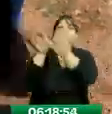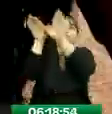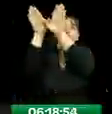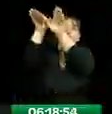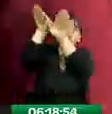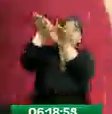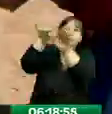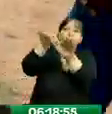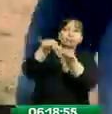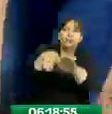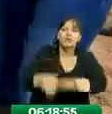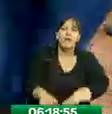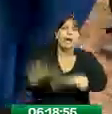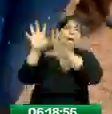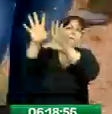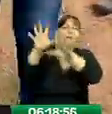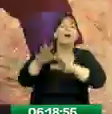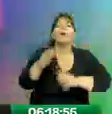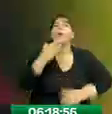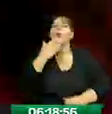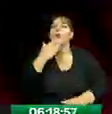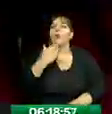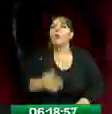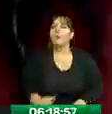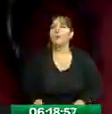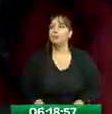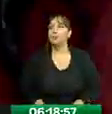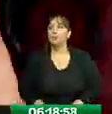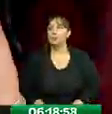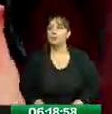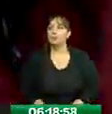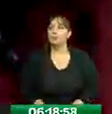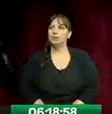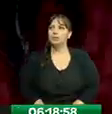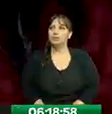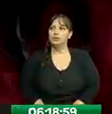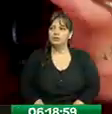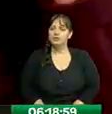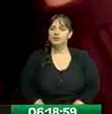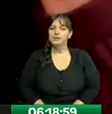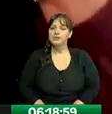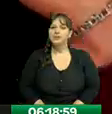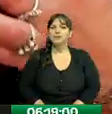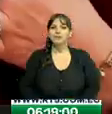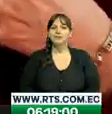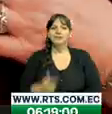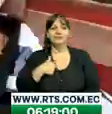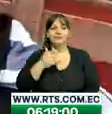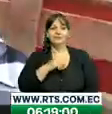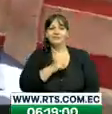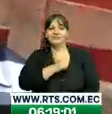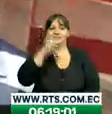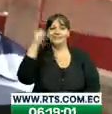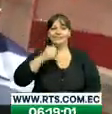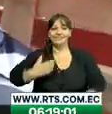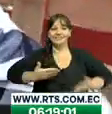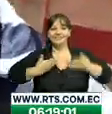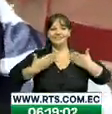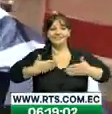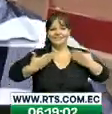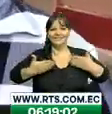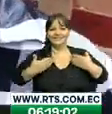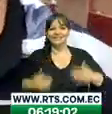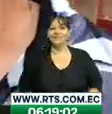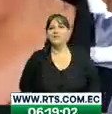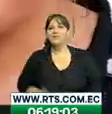aunque claro, no faltaron los imprevistos. ¡Ganando! ¡Qué bestia! ¡No puede ser esto! ¡Esa es la boletería! Divertidísimo,